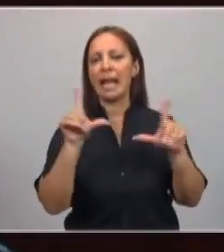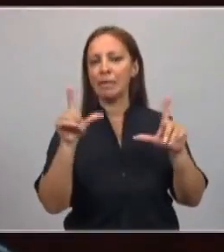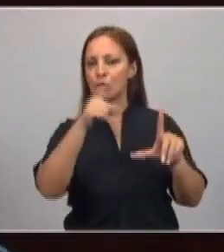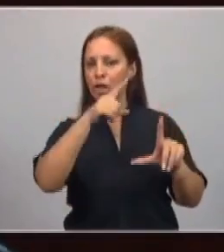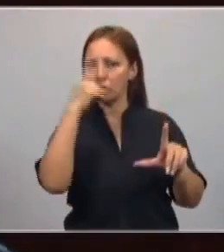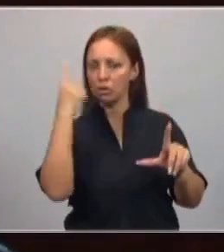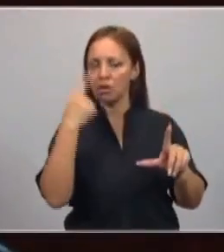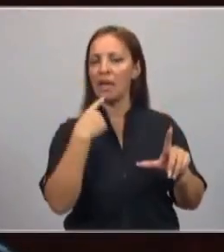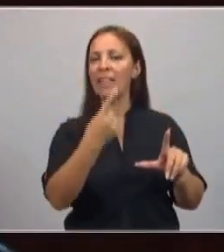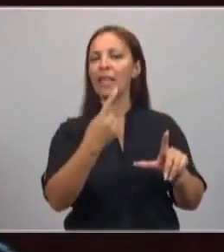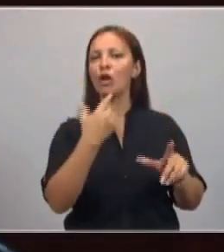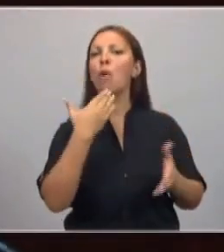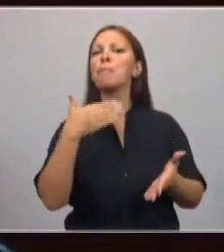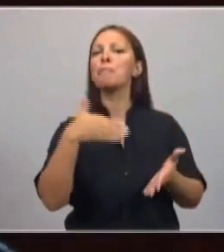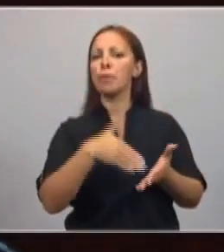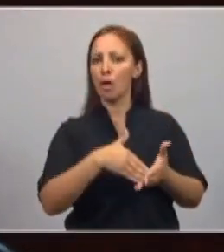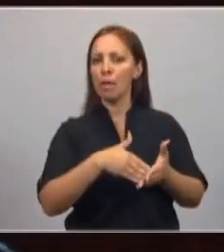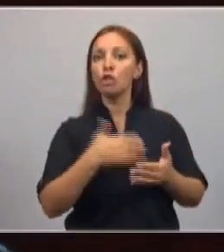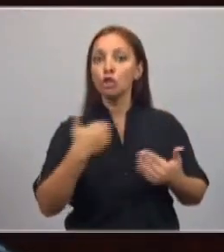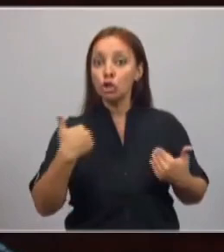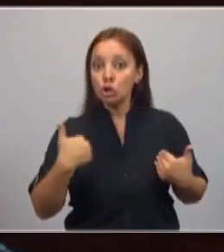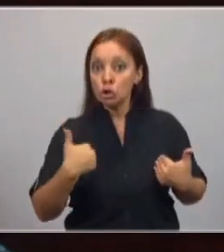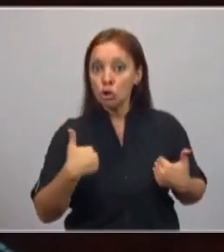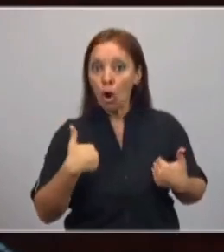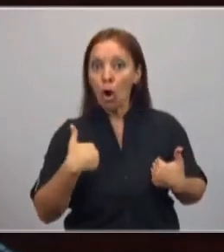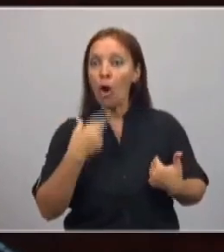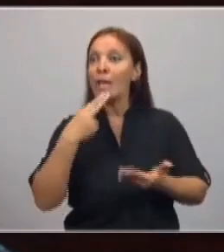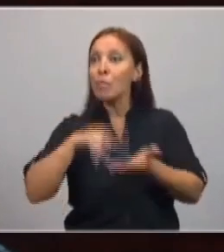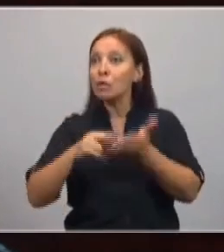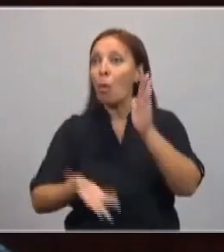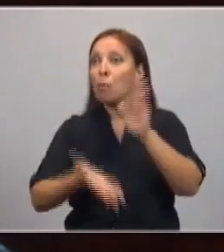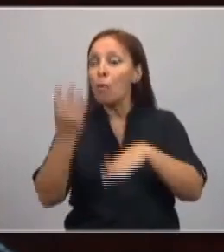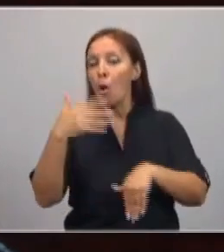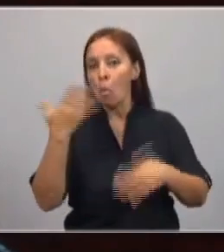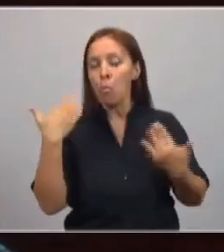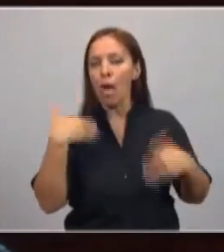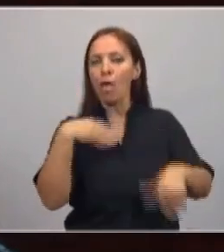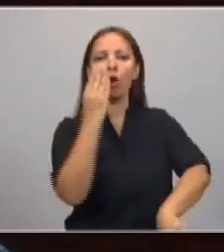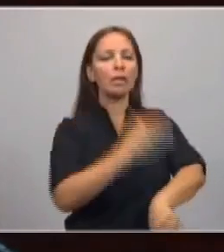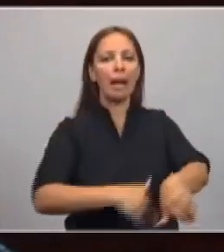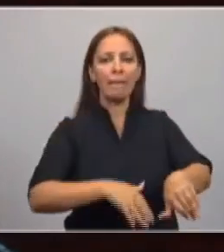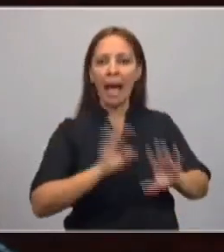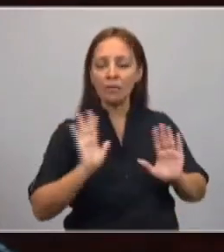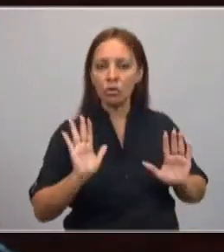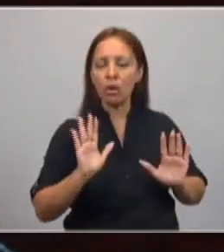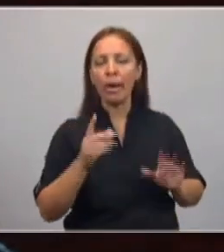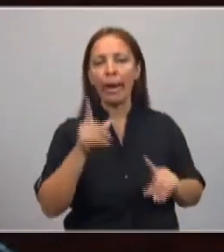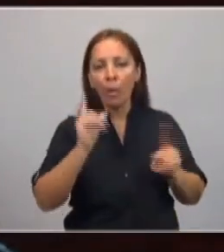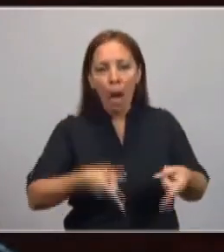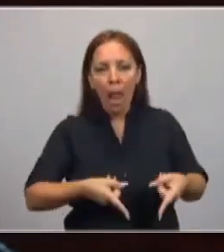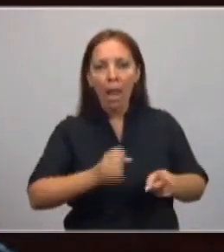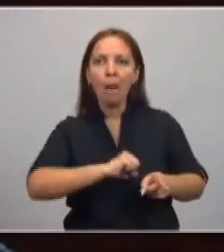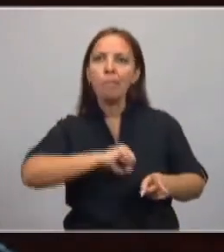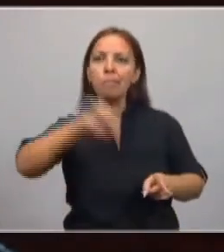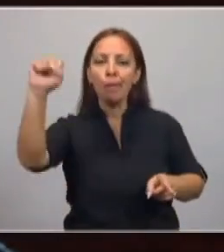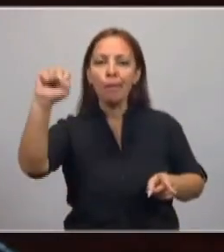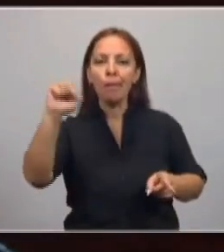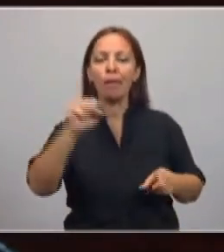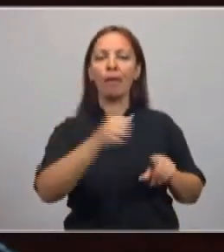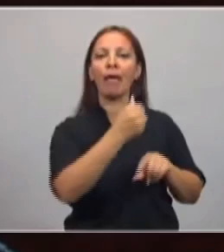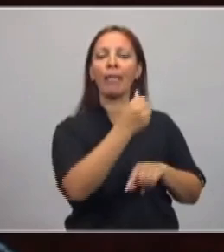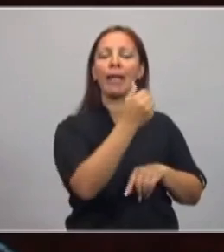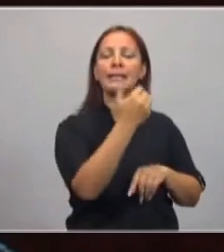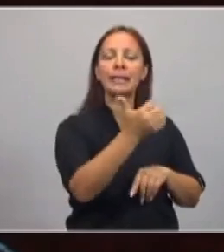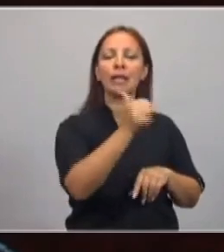prometido cortarse un brazo antes de subir impuestos, elevó el impuesto país del 7,5 al